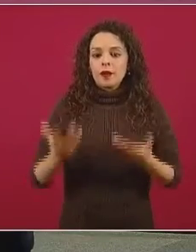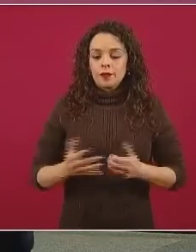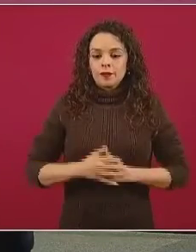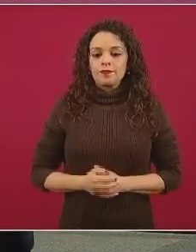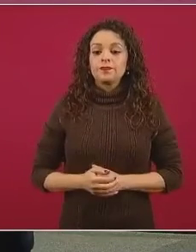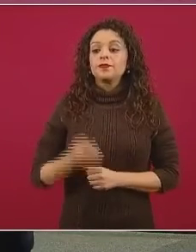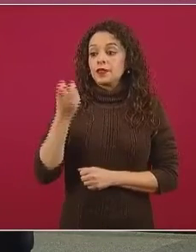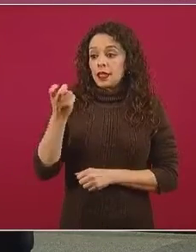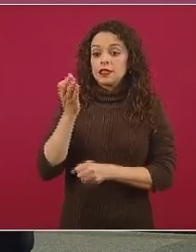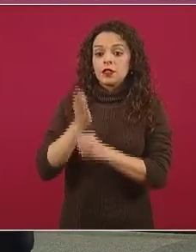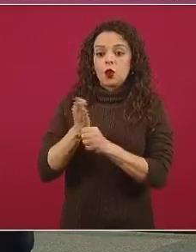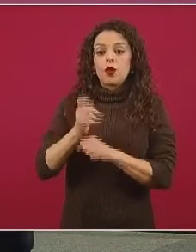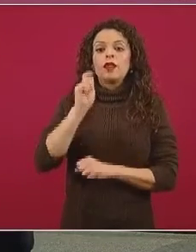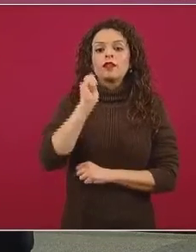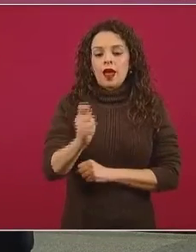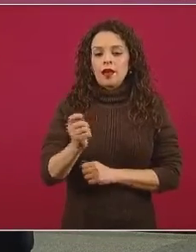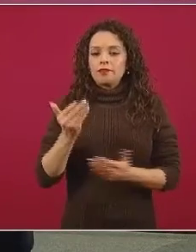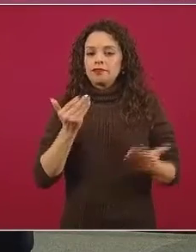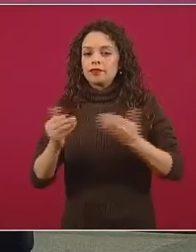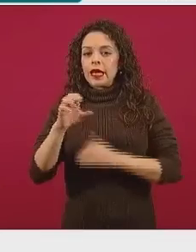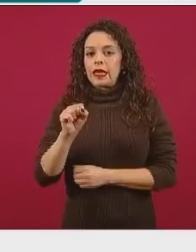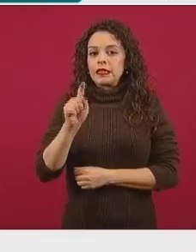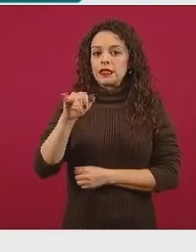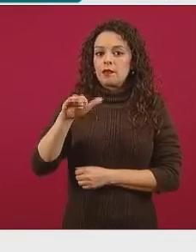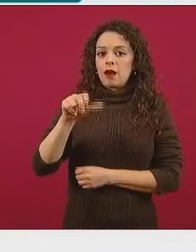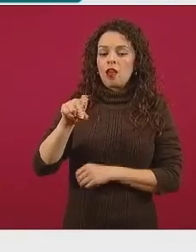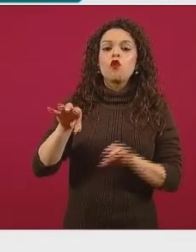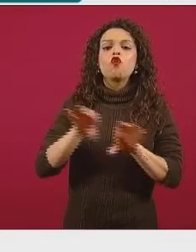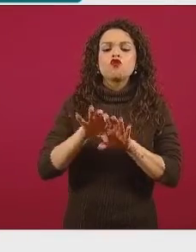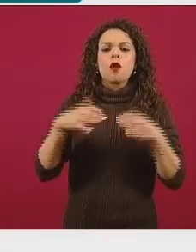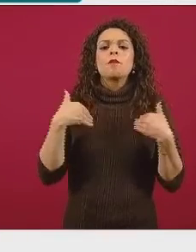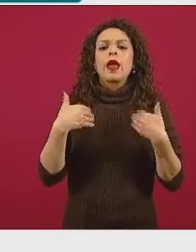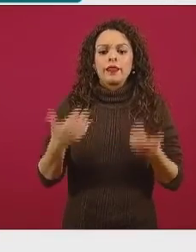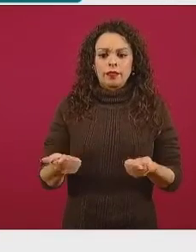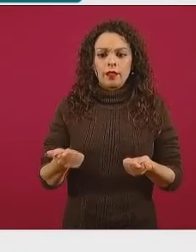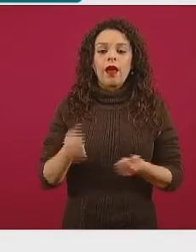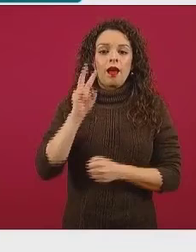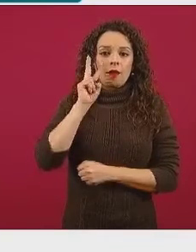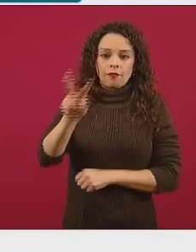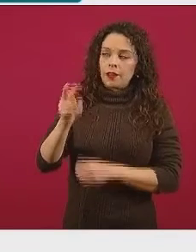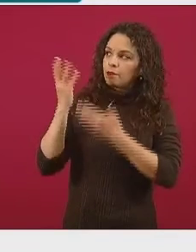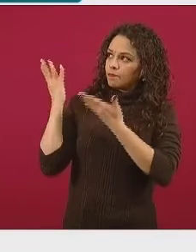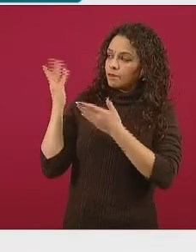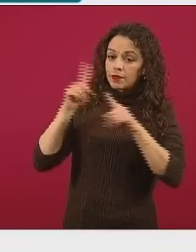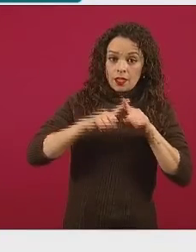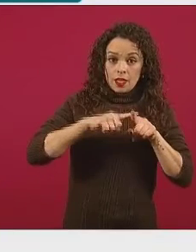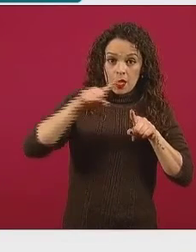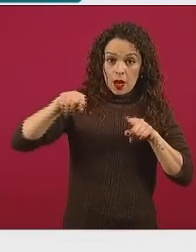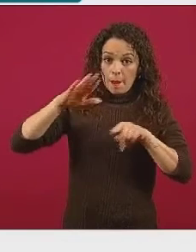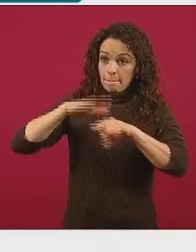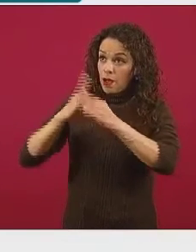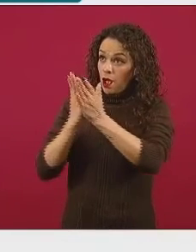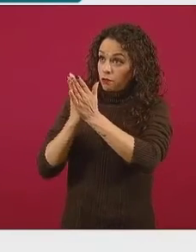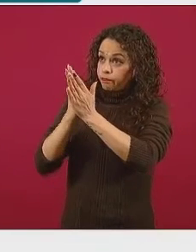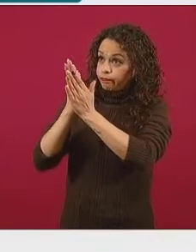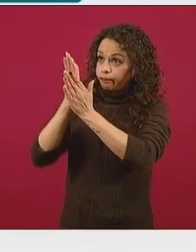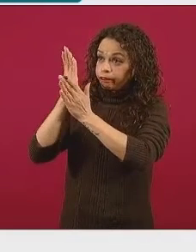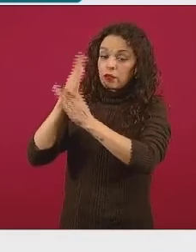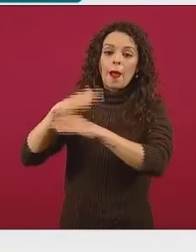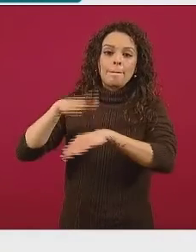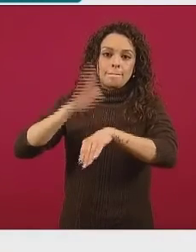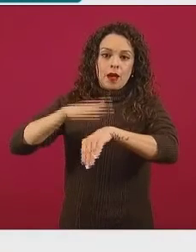casos estimados. Y la manera de interpretar esto es: entre más alta está esta curva, más casos; entre más